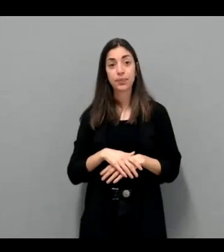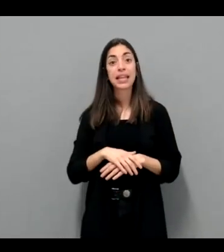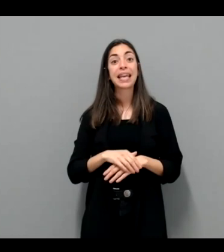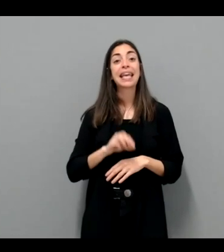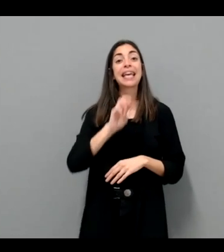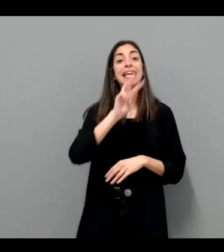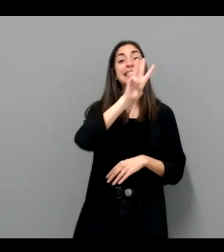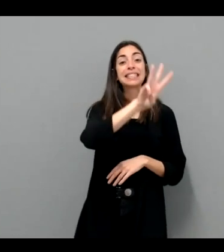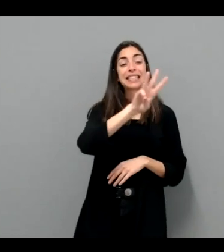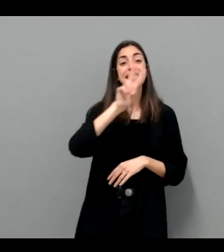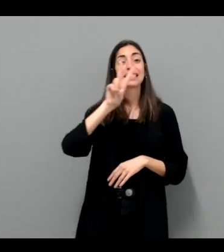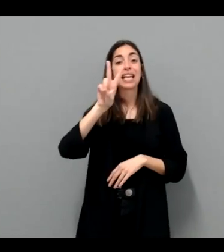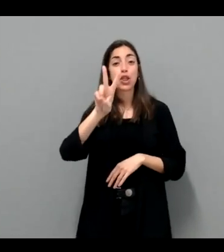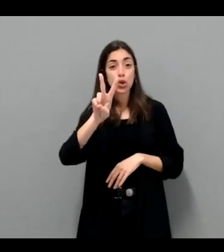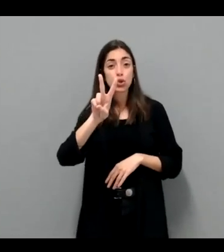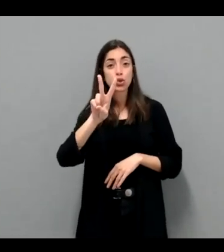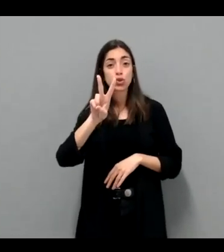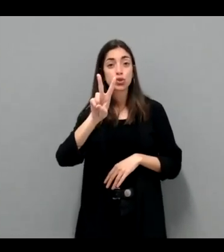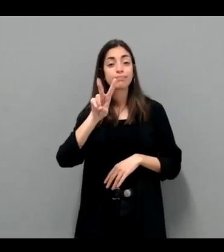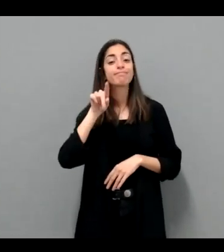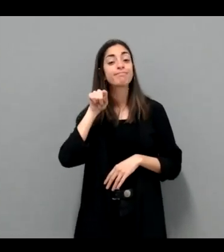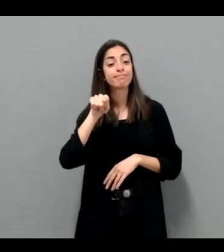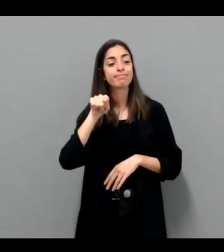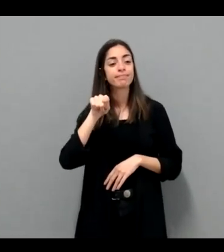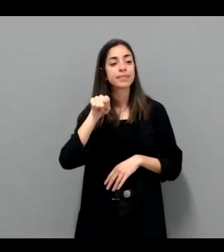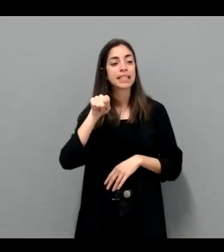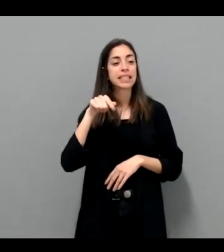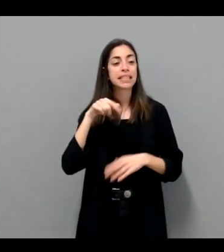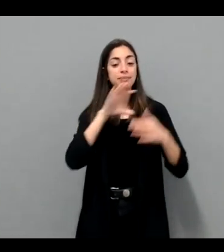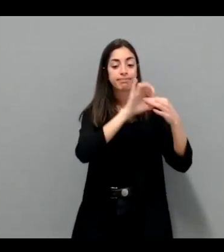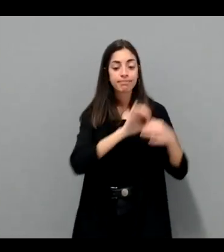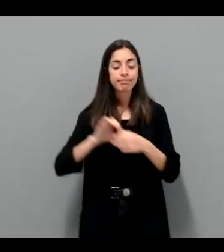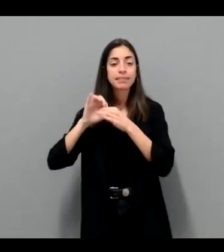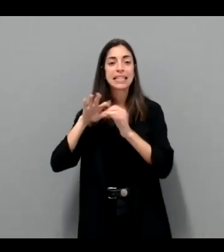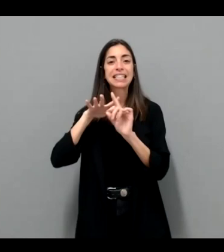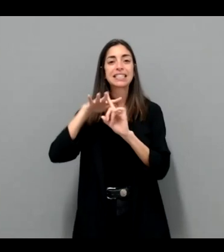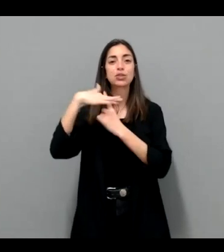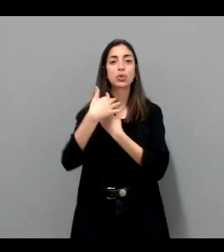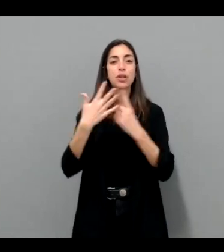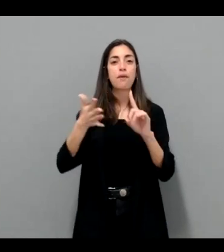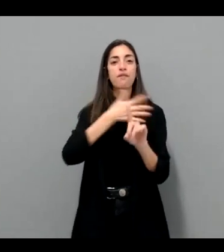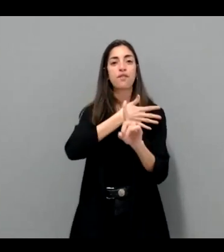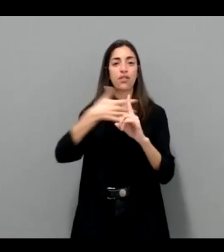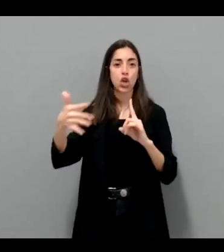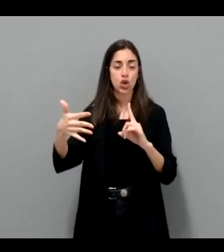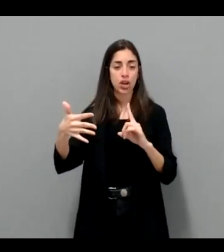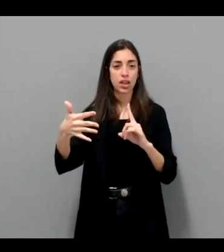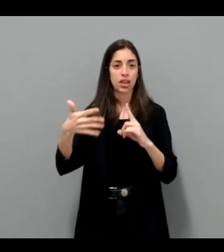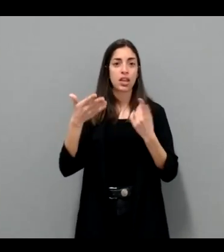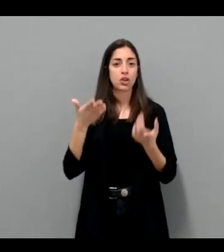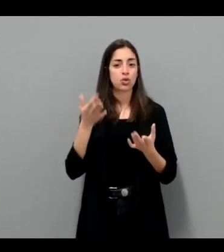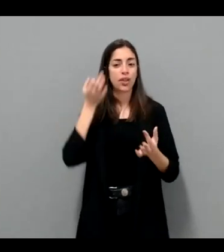32, de las cuales 32 tenían que ver con situaciones de violencia. Yo creo que es un